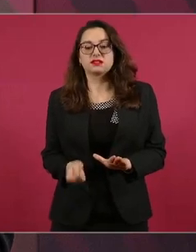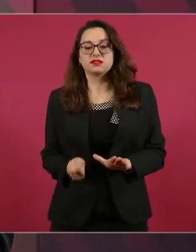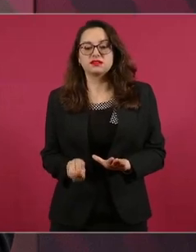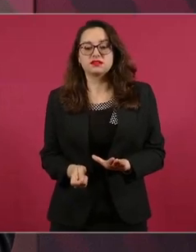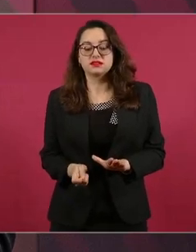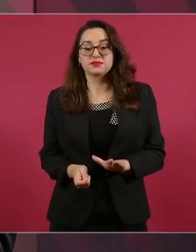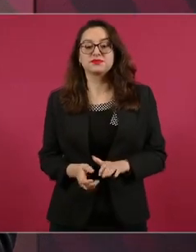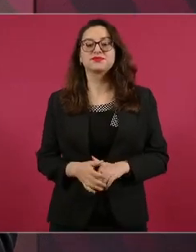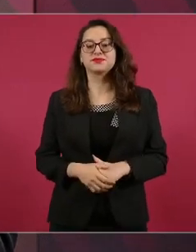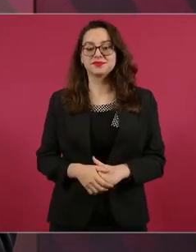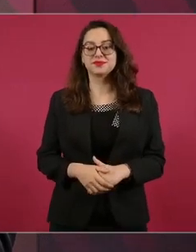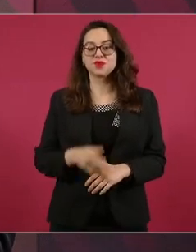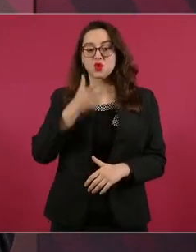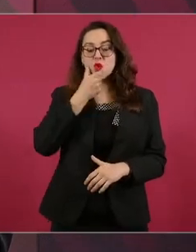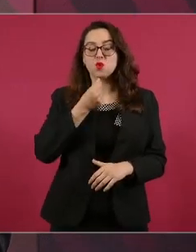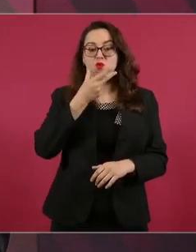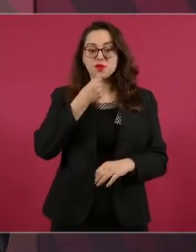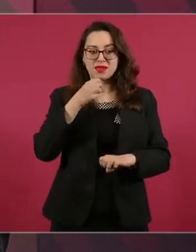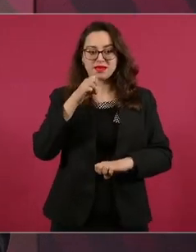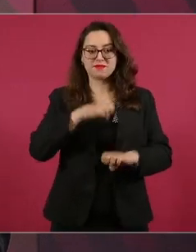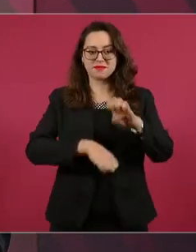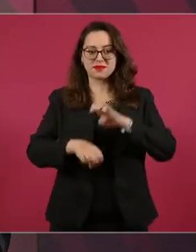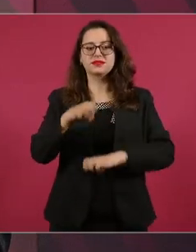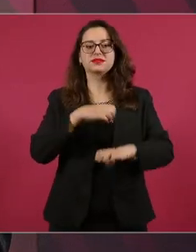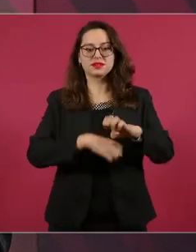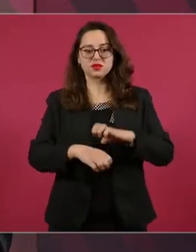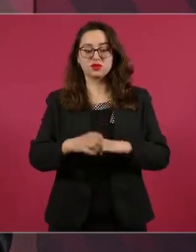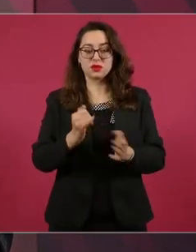no se cobraran impuestos a una empresa?